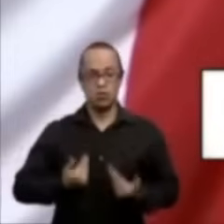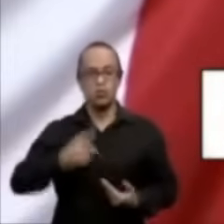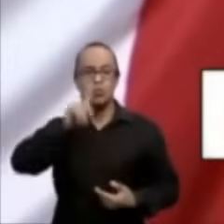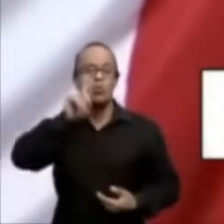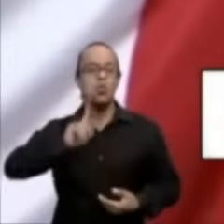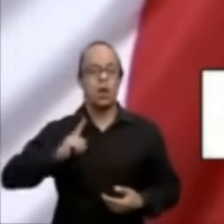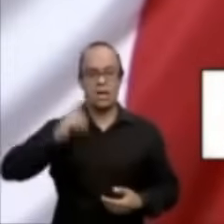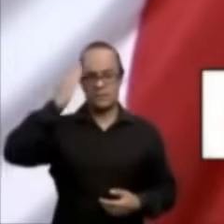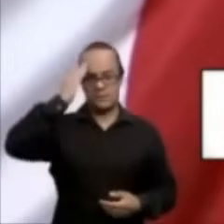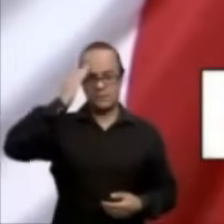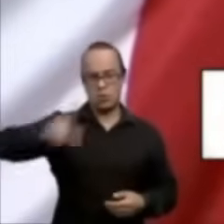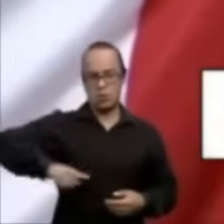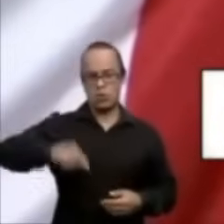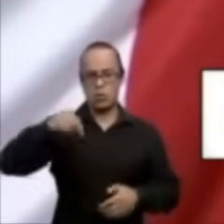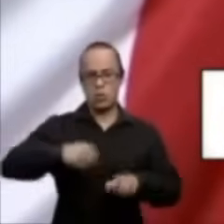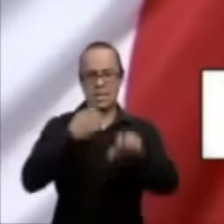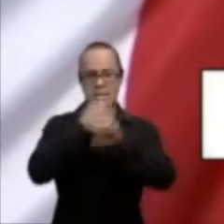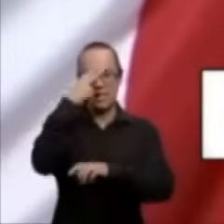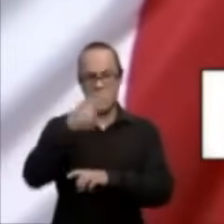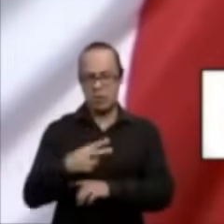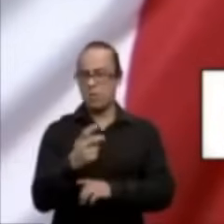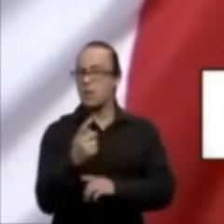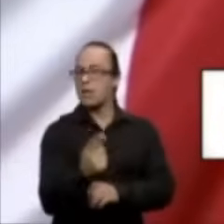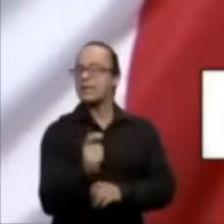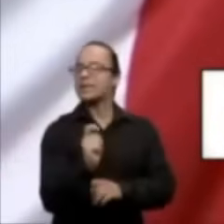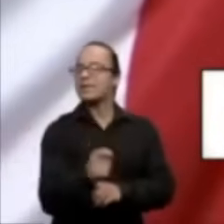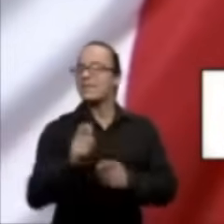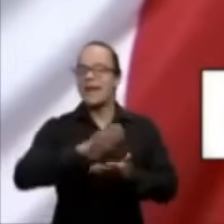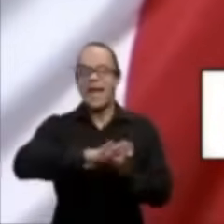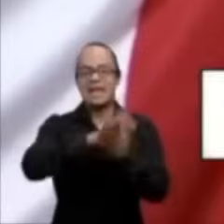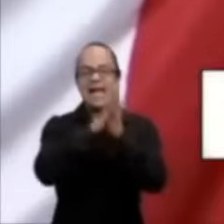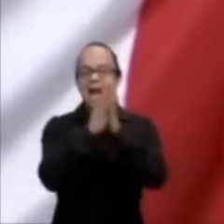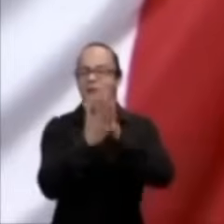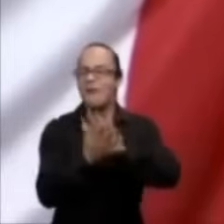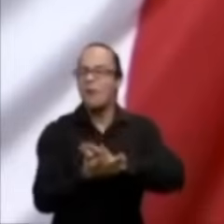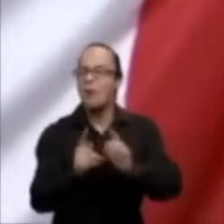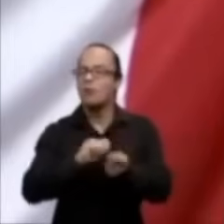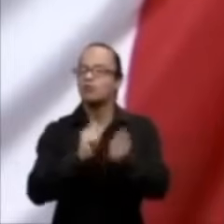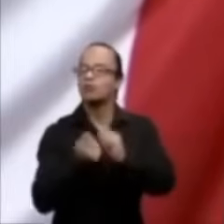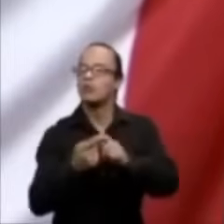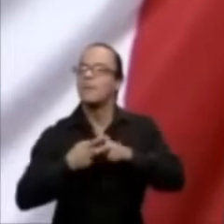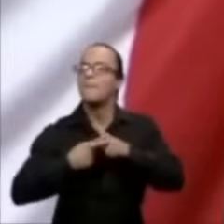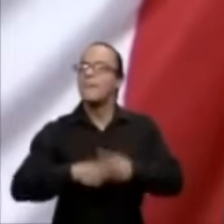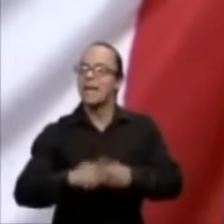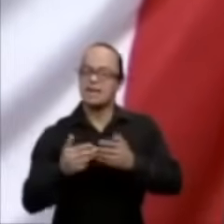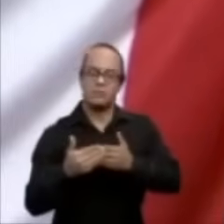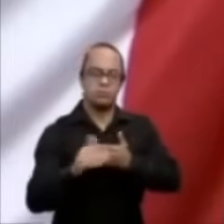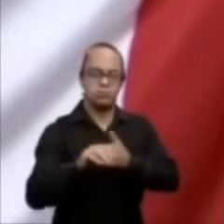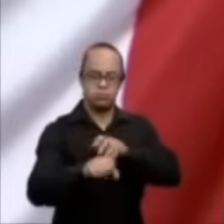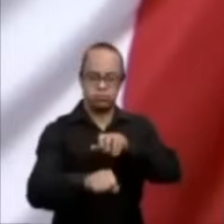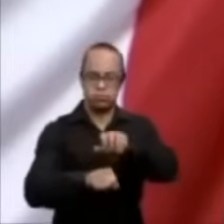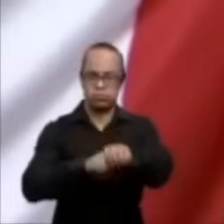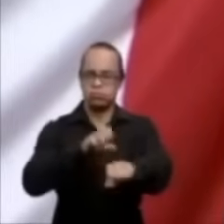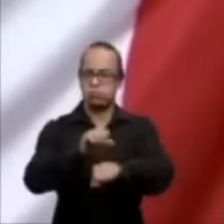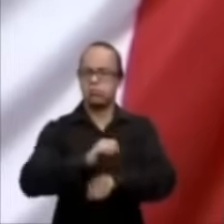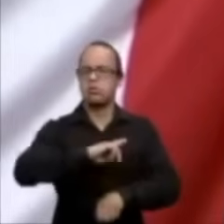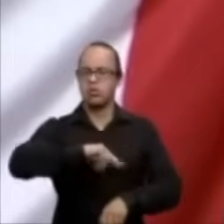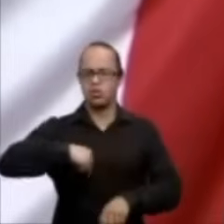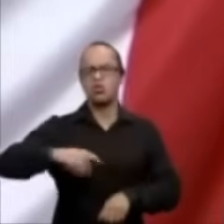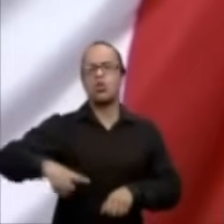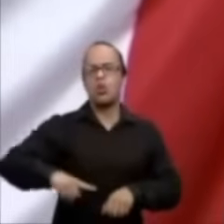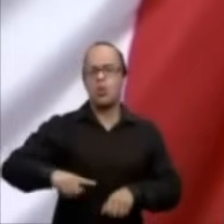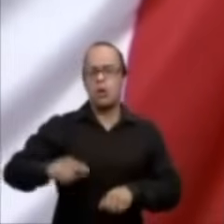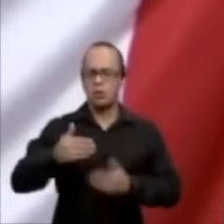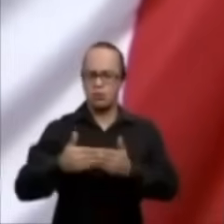decir, la transformación ya inició. Mi gobierno seguirá el humanismo mexicano, que